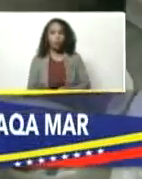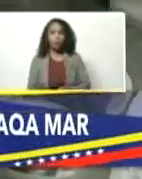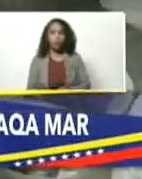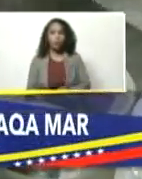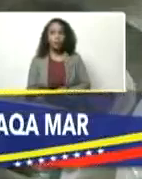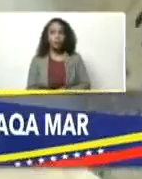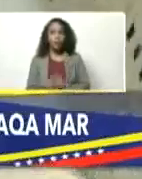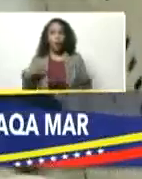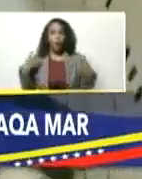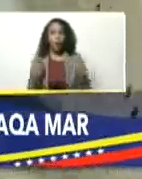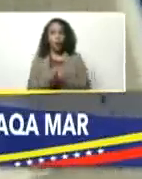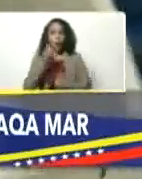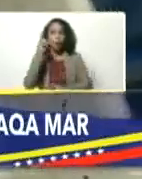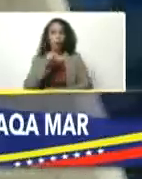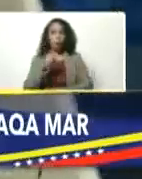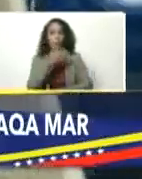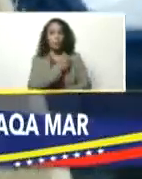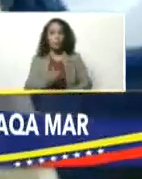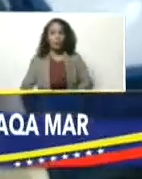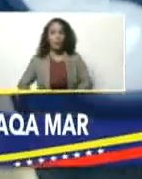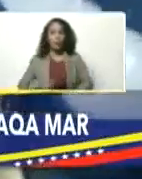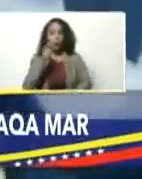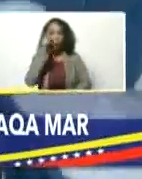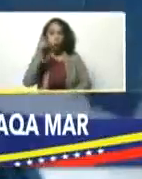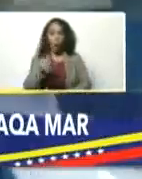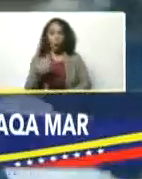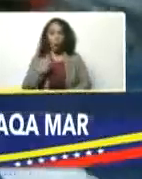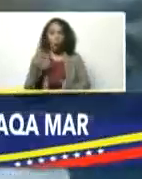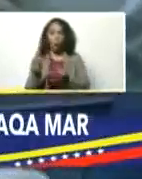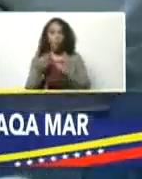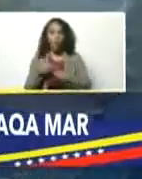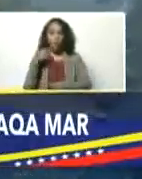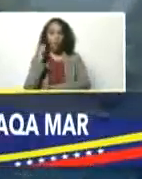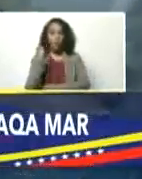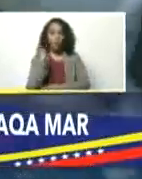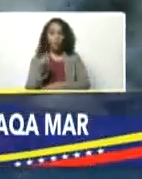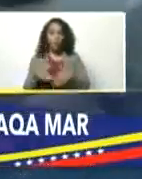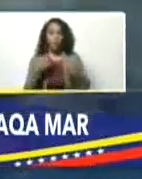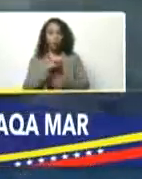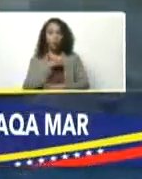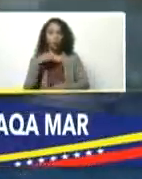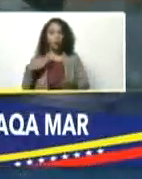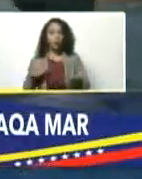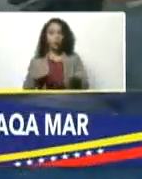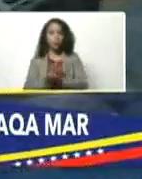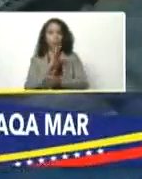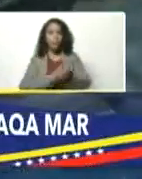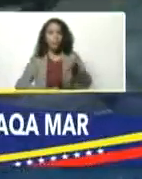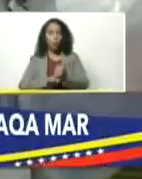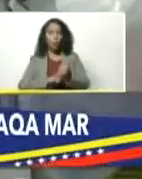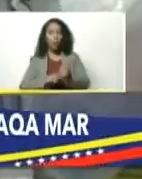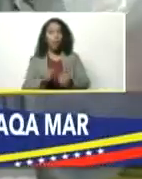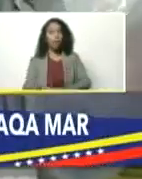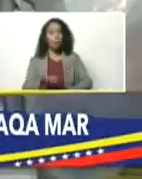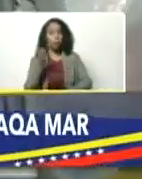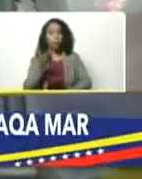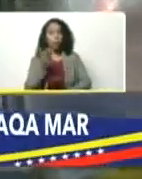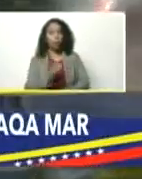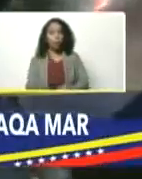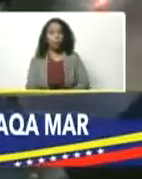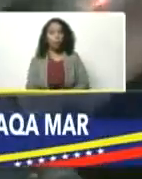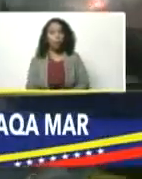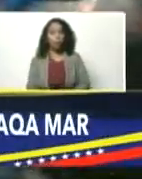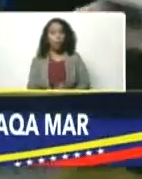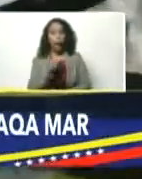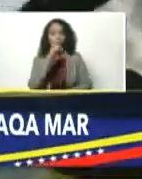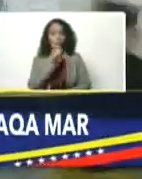en compañía también del presidente Román Maniglia, nos han otorgado un financiamiento con el cual hemos tenido un impulso significativo. Estábamos el año